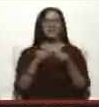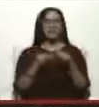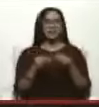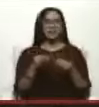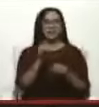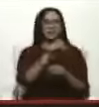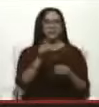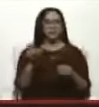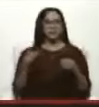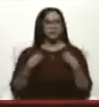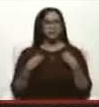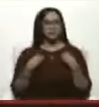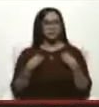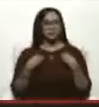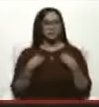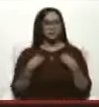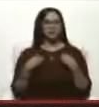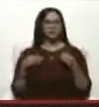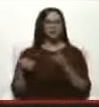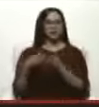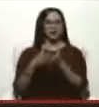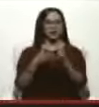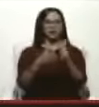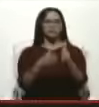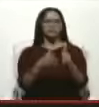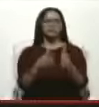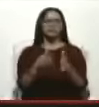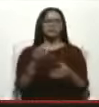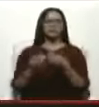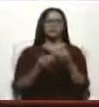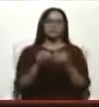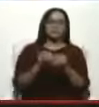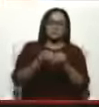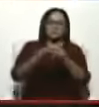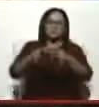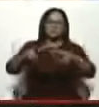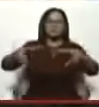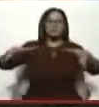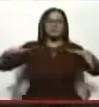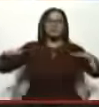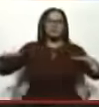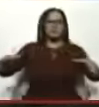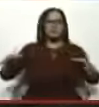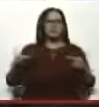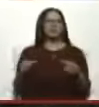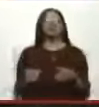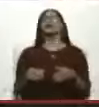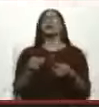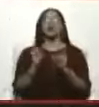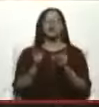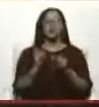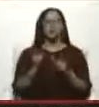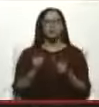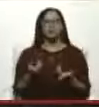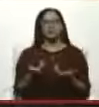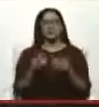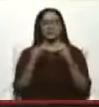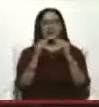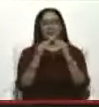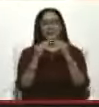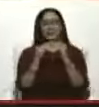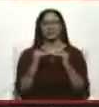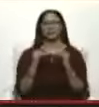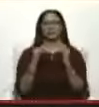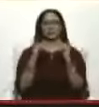los que viven a la ribera de este río y originó desbordamientos y afectaciones, obligando en algunos casos al desalojo de algunas viviendas, como lo